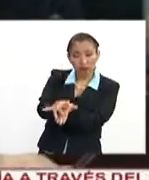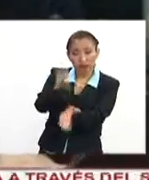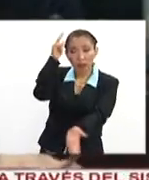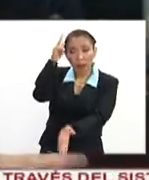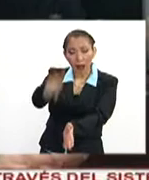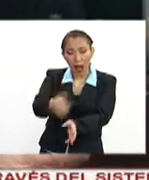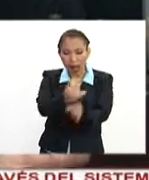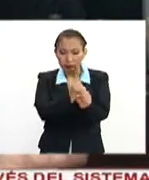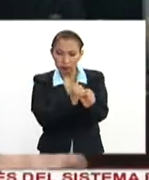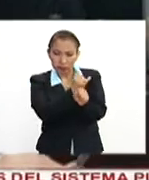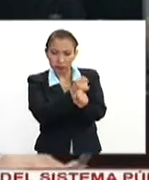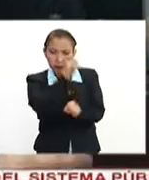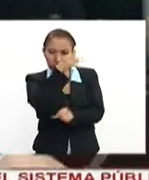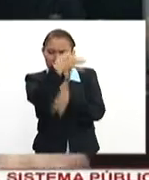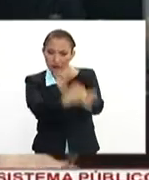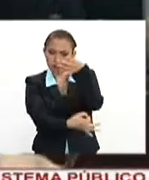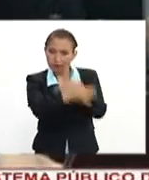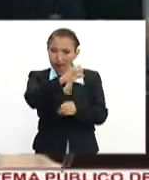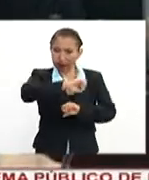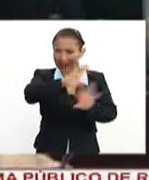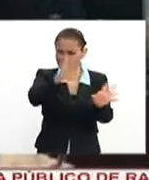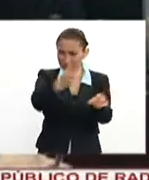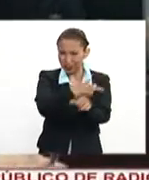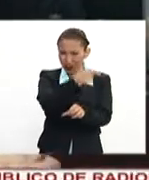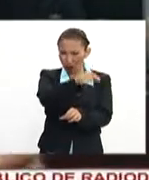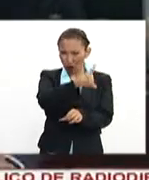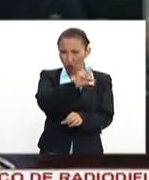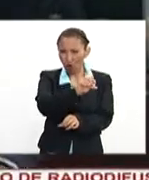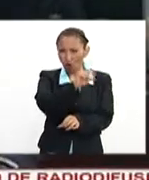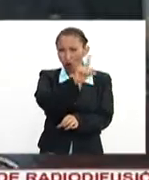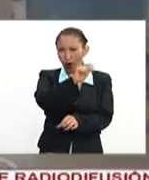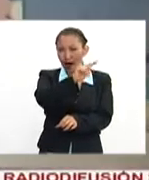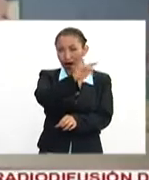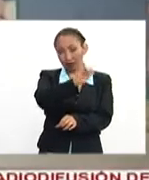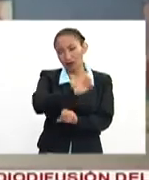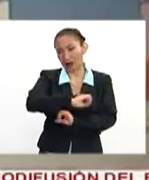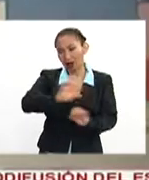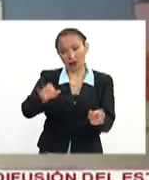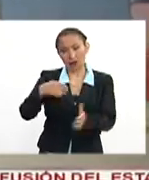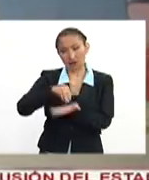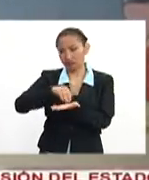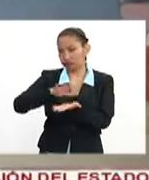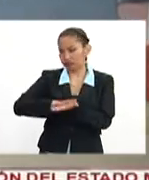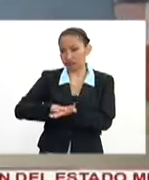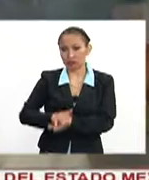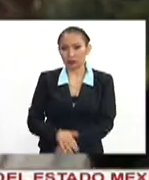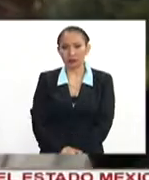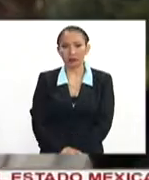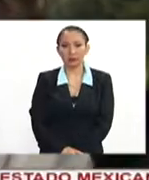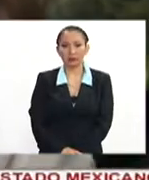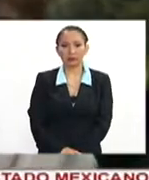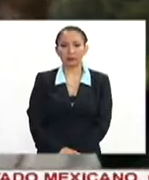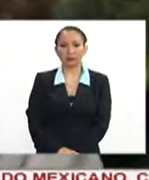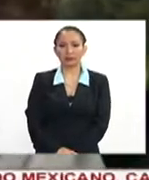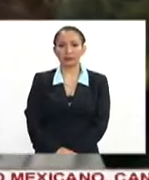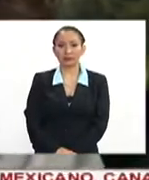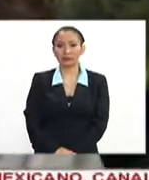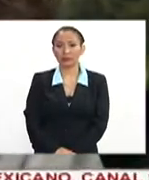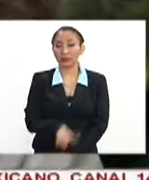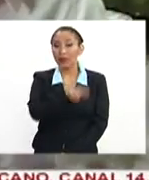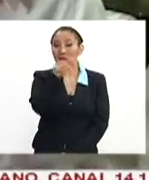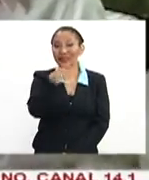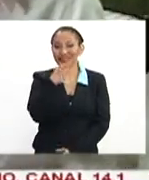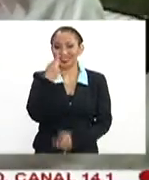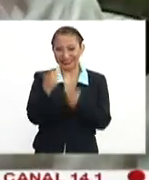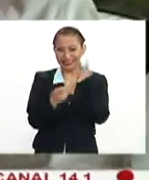para el esclarecimiento de los hechos, desde luego que tendría que ser citado. Esto luego de que en